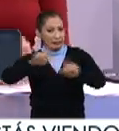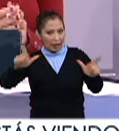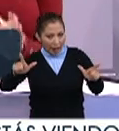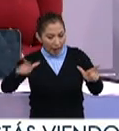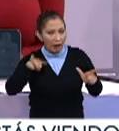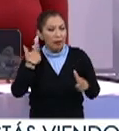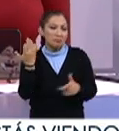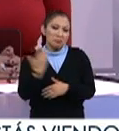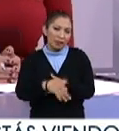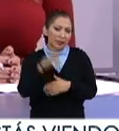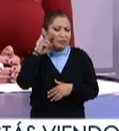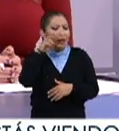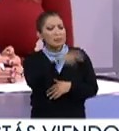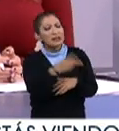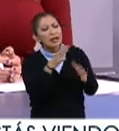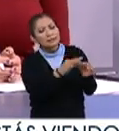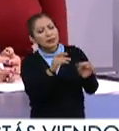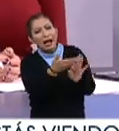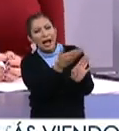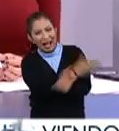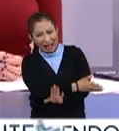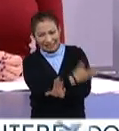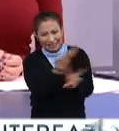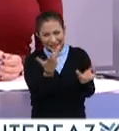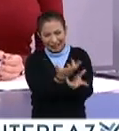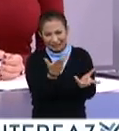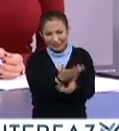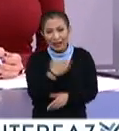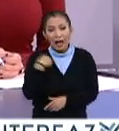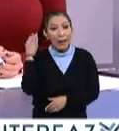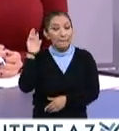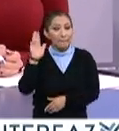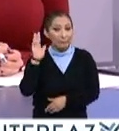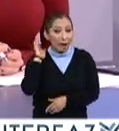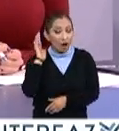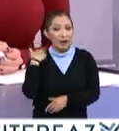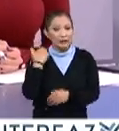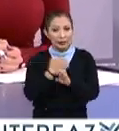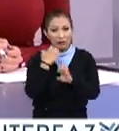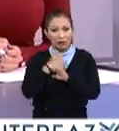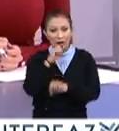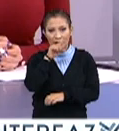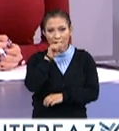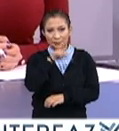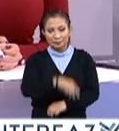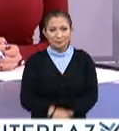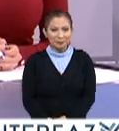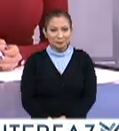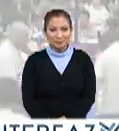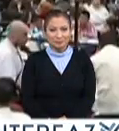Tlaxcala. Por lo pronto, veamos a ver los detalles del encuentro que se realizó el pasado miércoles en el estado de Jalisco.